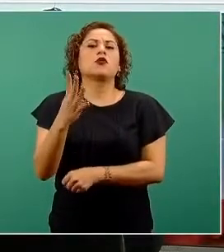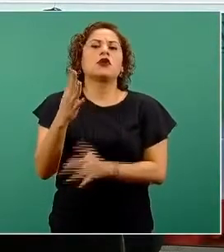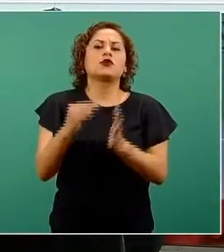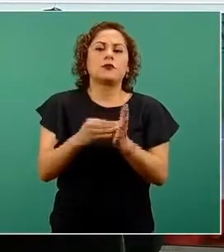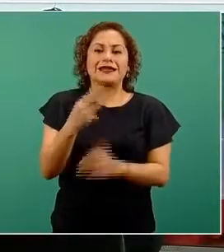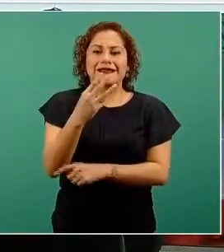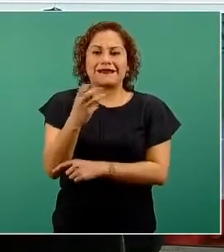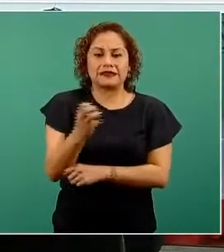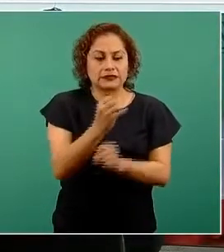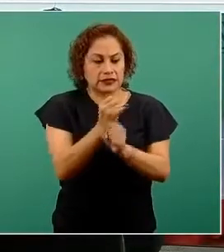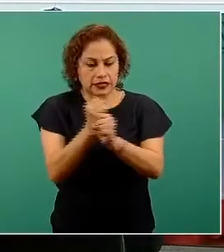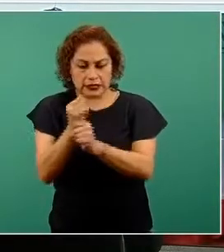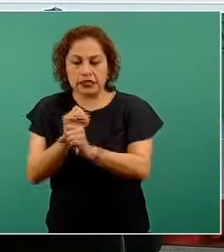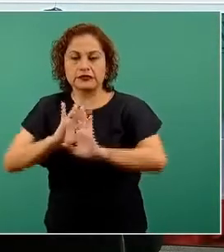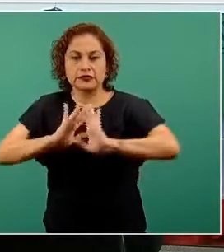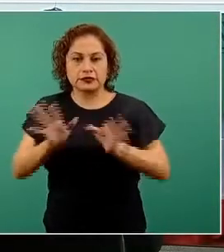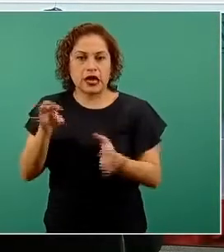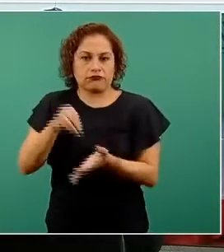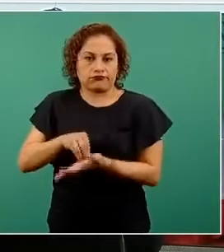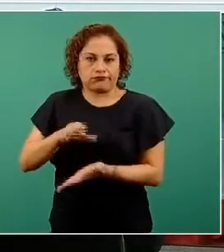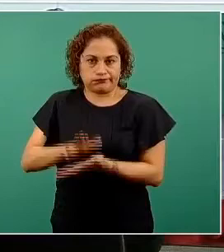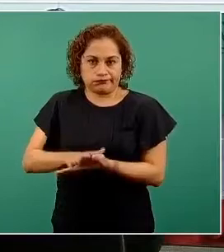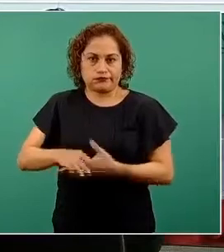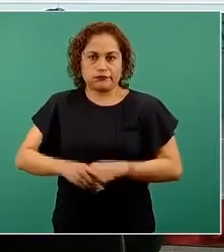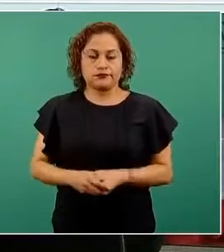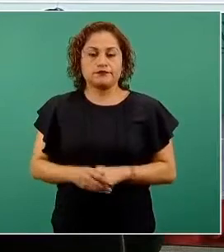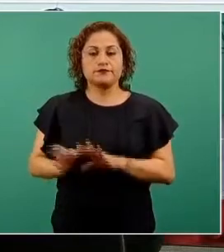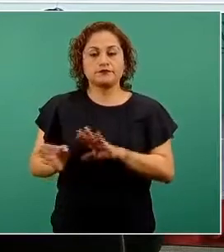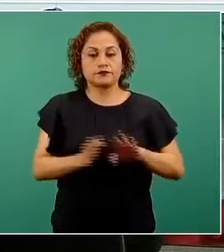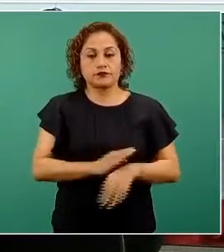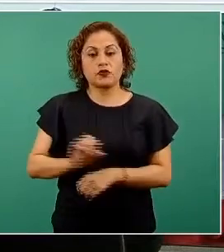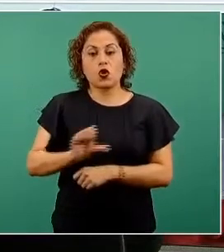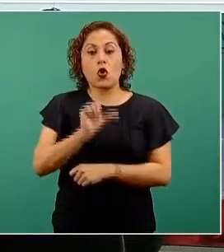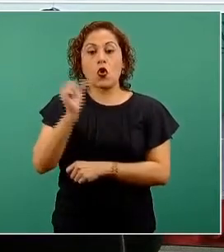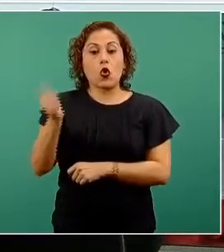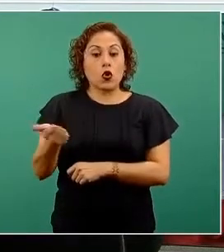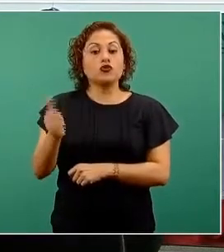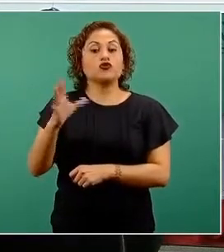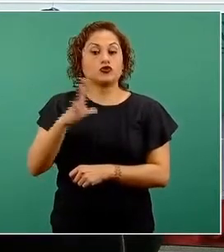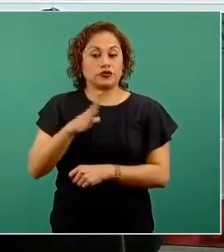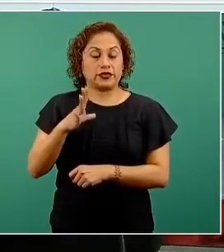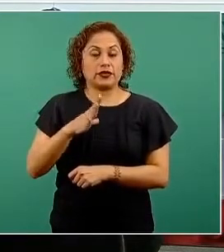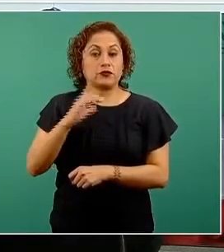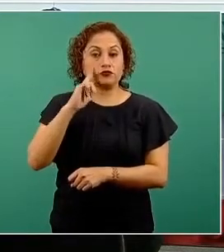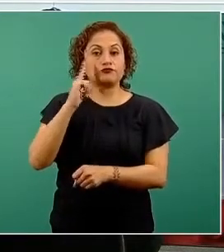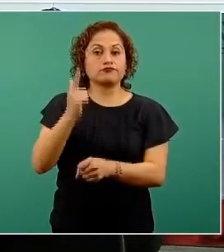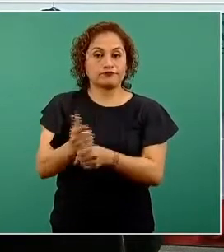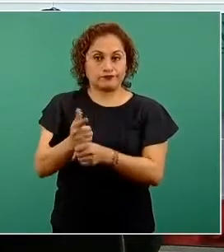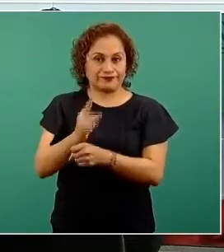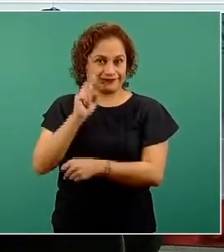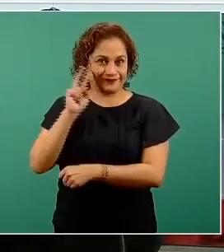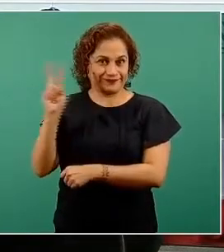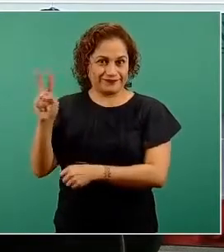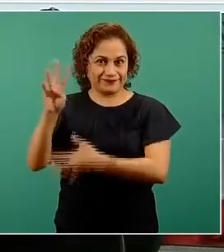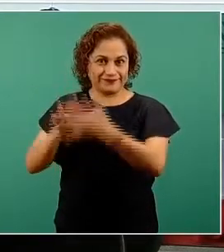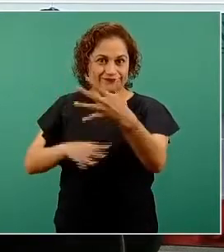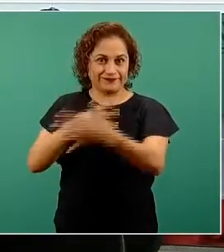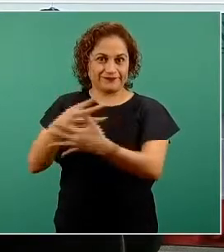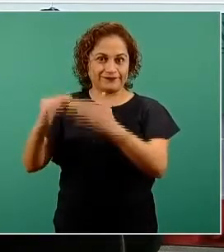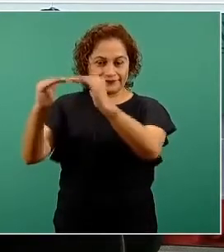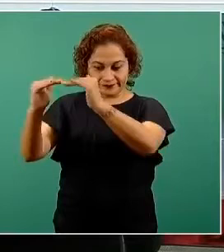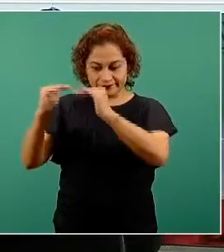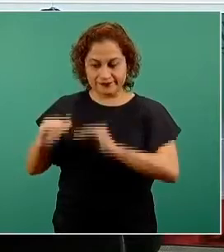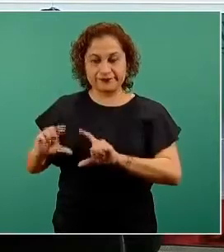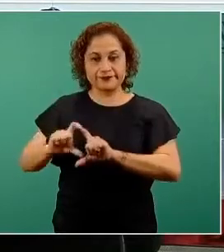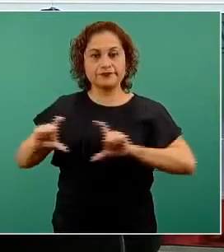hayan podido secuenciar. Y bueno, también tenemos las variables de interés que ustedes las pueden identificar en la tabla, y tenemos muy